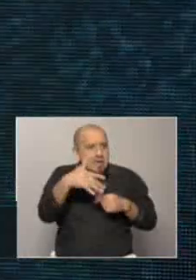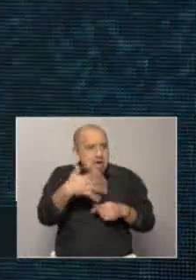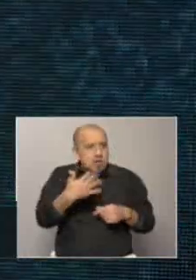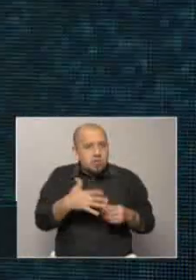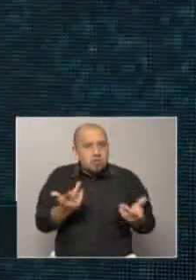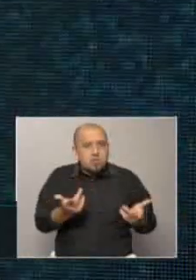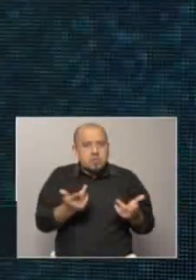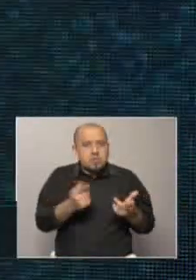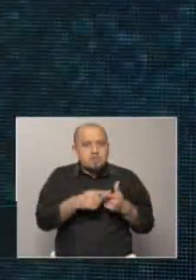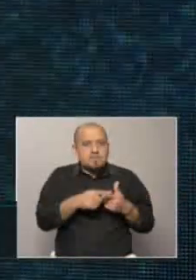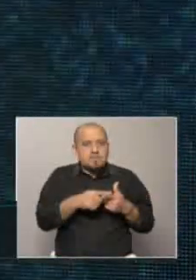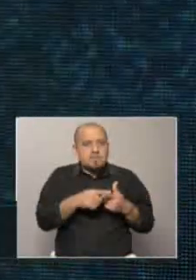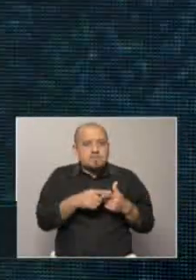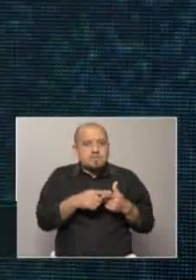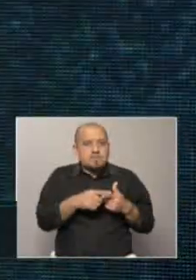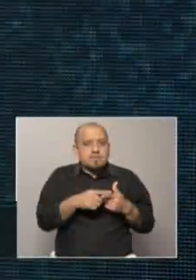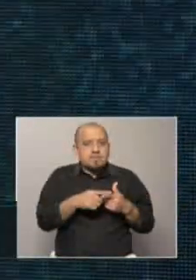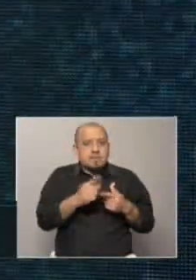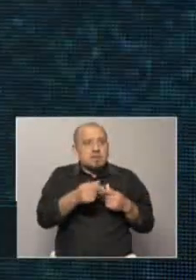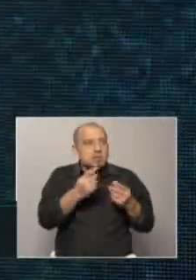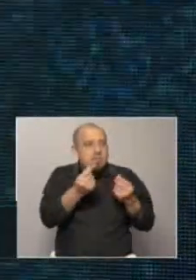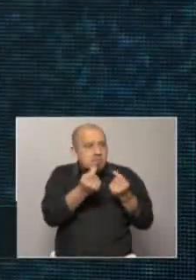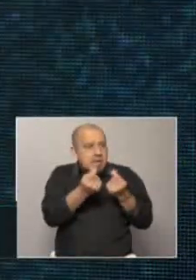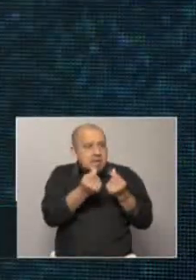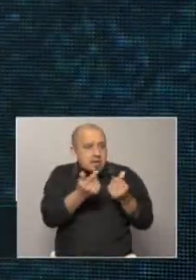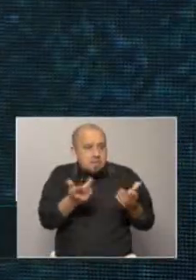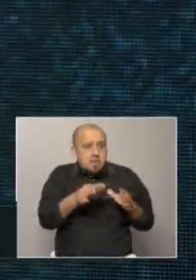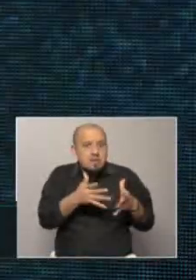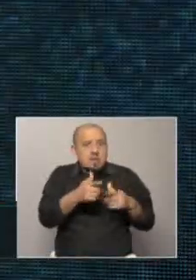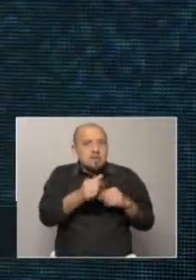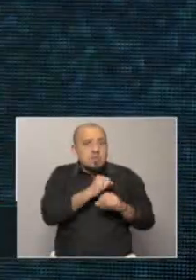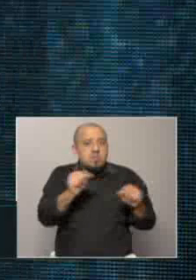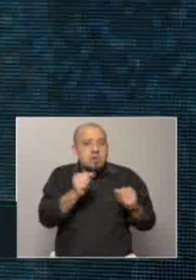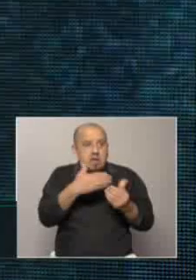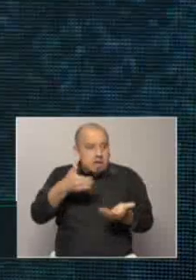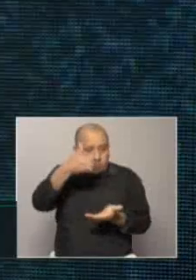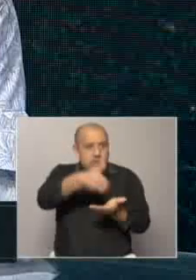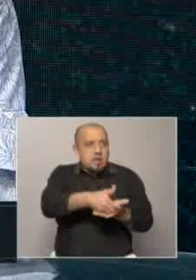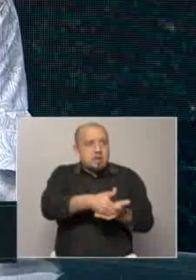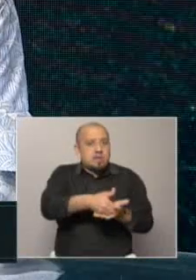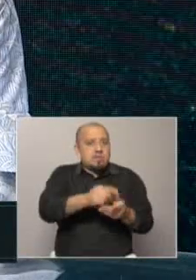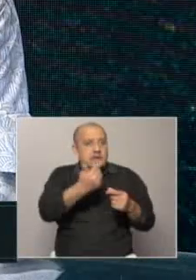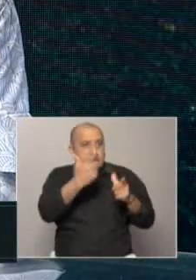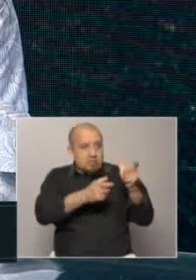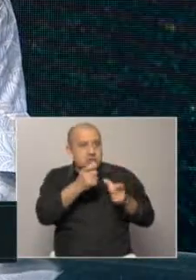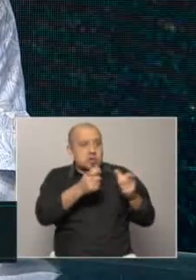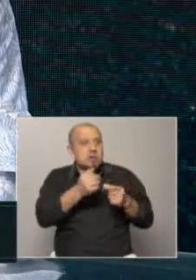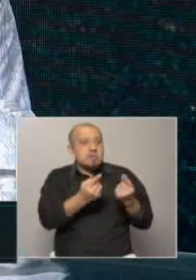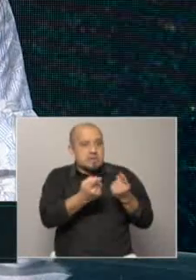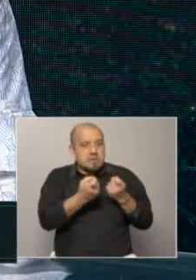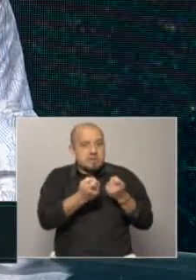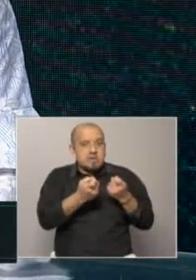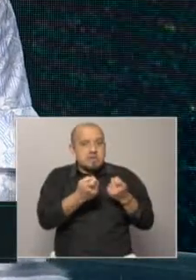como comentábamos recién, ¿no? Todo ese dinero quizás se pueda aportar para la gente que realmente en